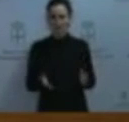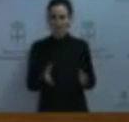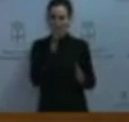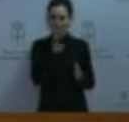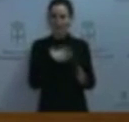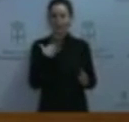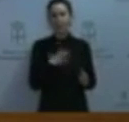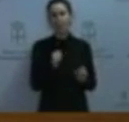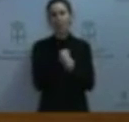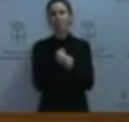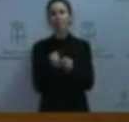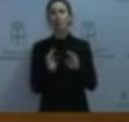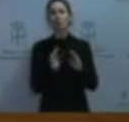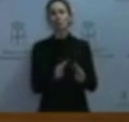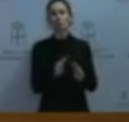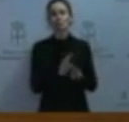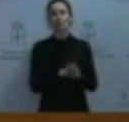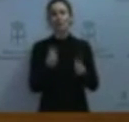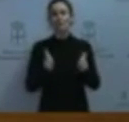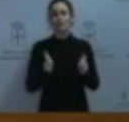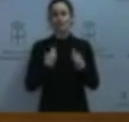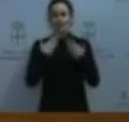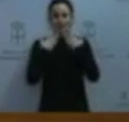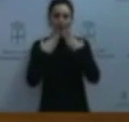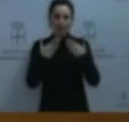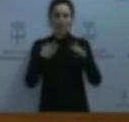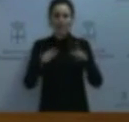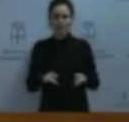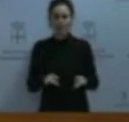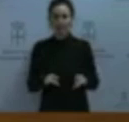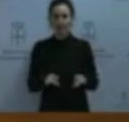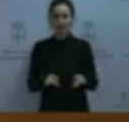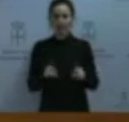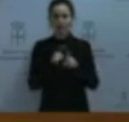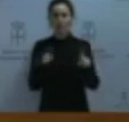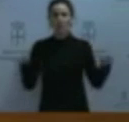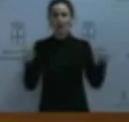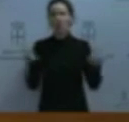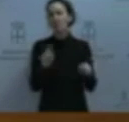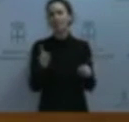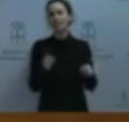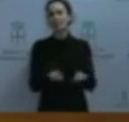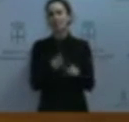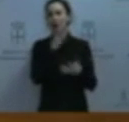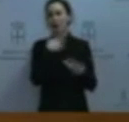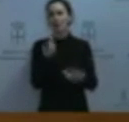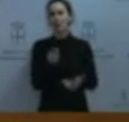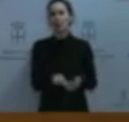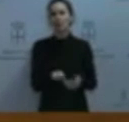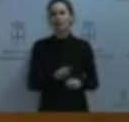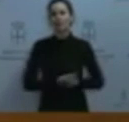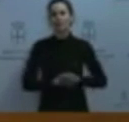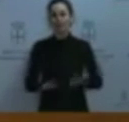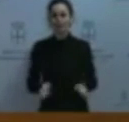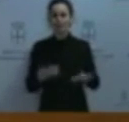una actividad que le permitiera vivir en el territorio durante todo el año y no como ahora en 2 meses.